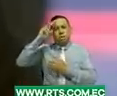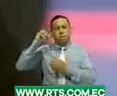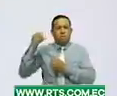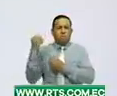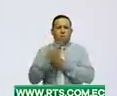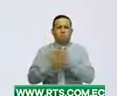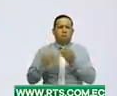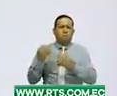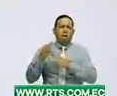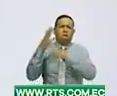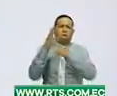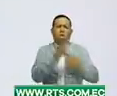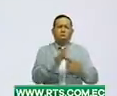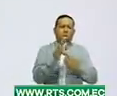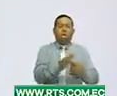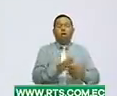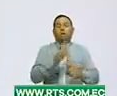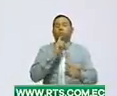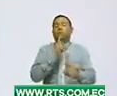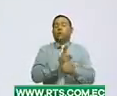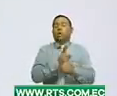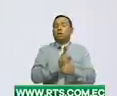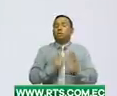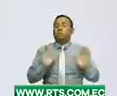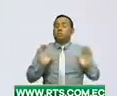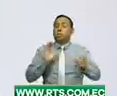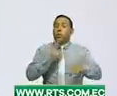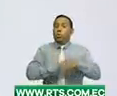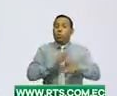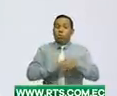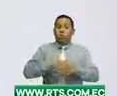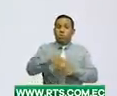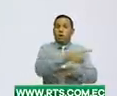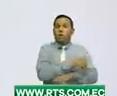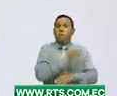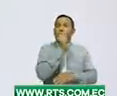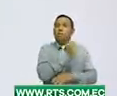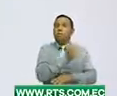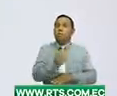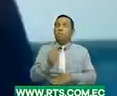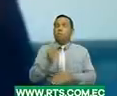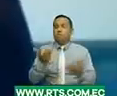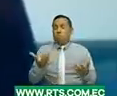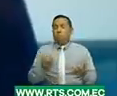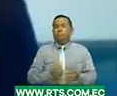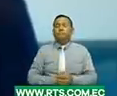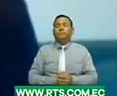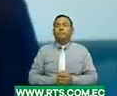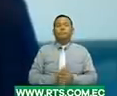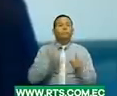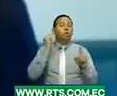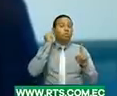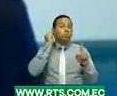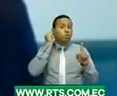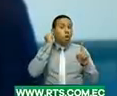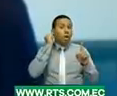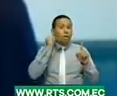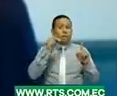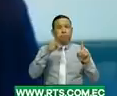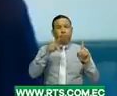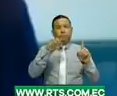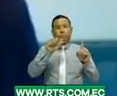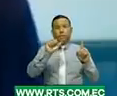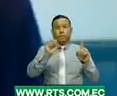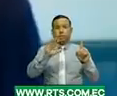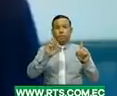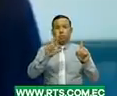tiempo. Hay un arrastre por el peso político que tienen estas figuras y cuesta estar al lado de ellos. Silvana Pastor, hija del ex secretario de Estado,